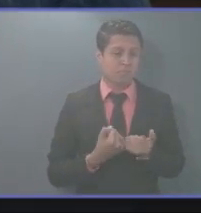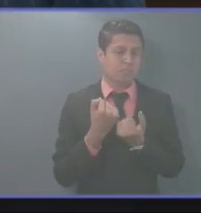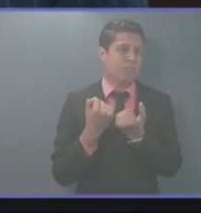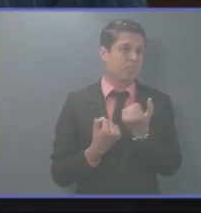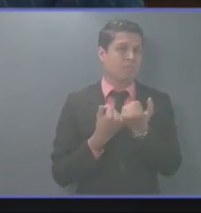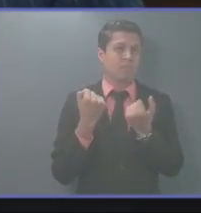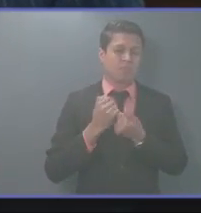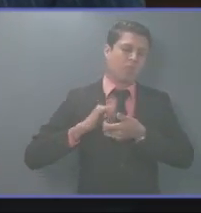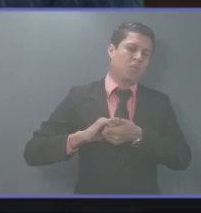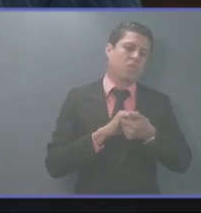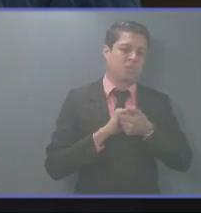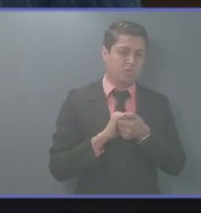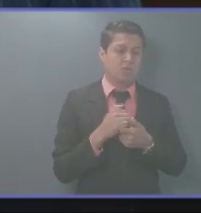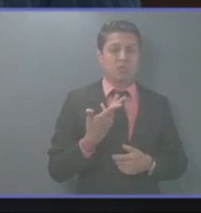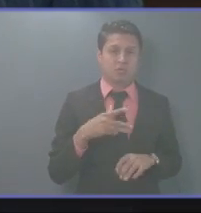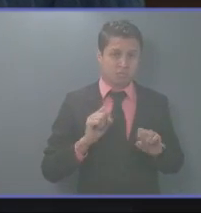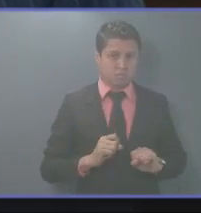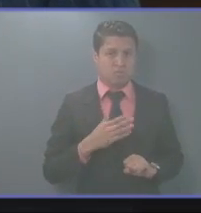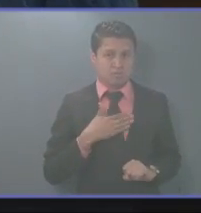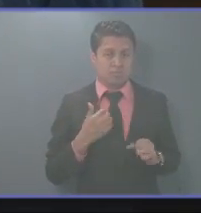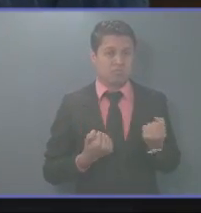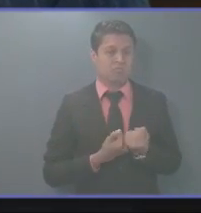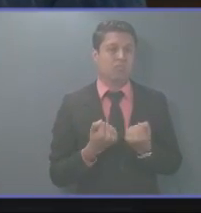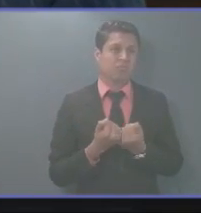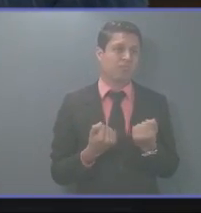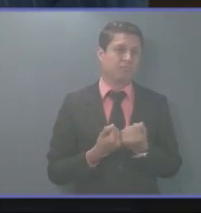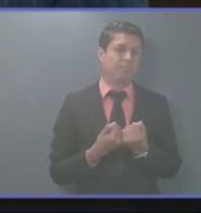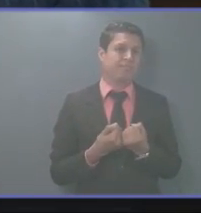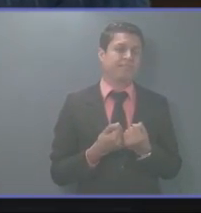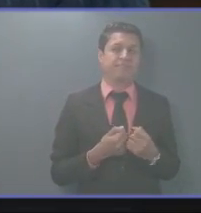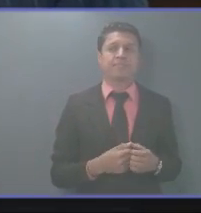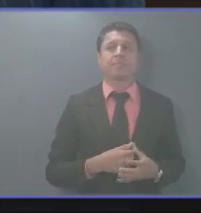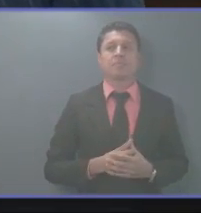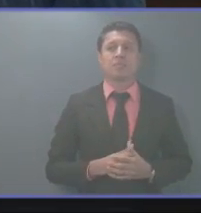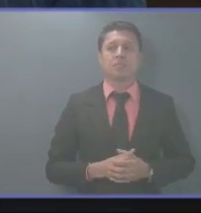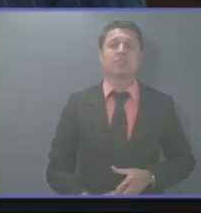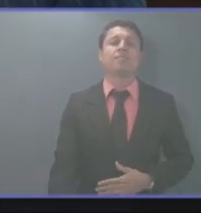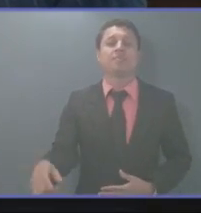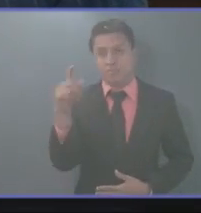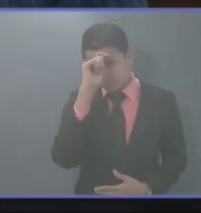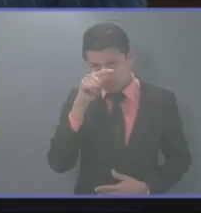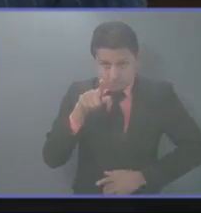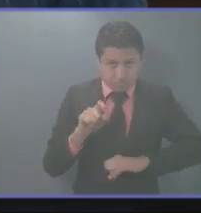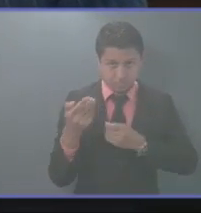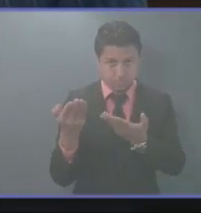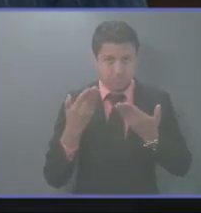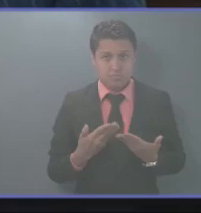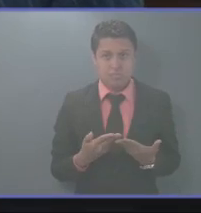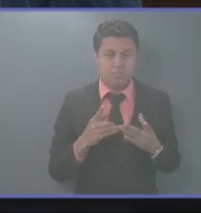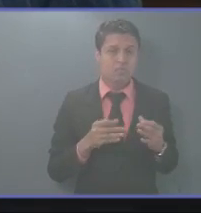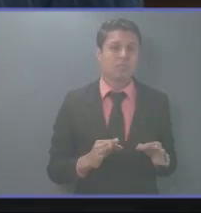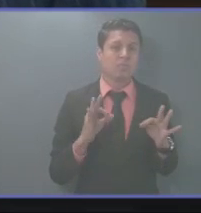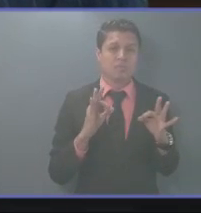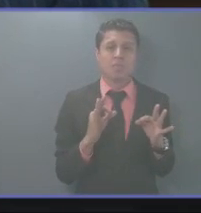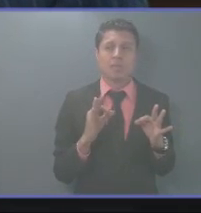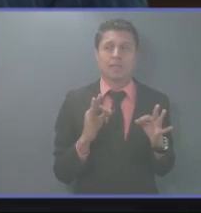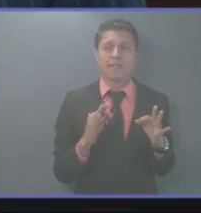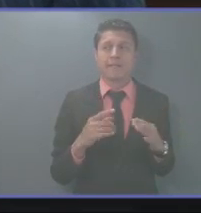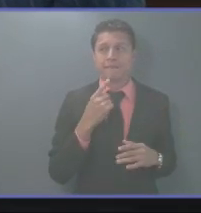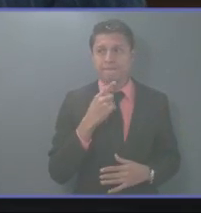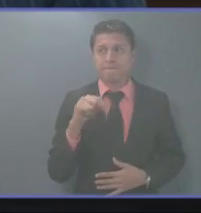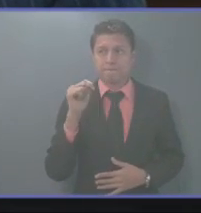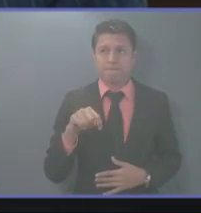apoyo unánime que hemos tenido para darle a Concepción Batres ese honor que merece. Así que desde